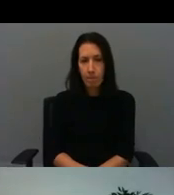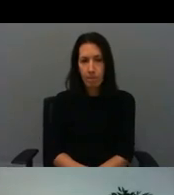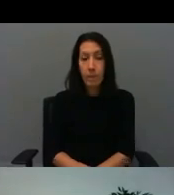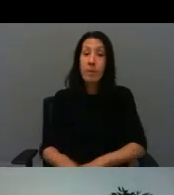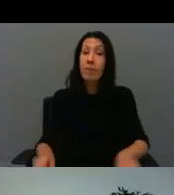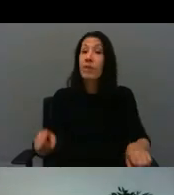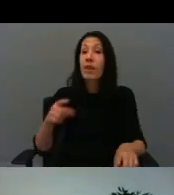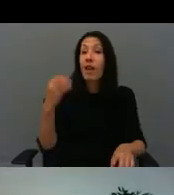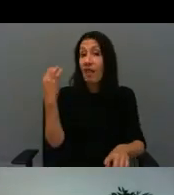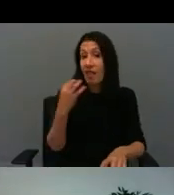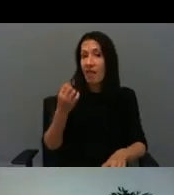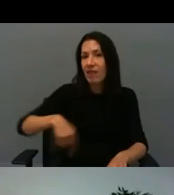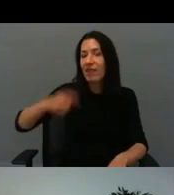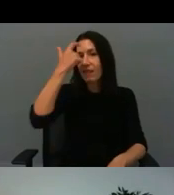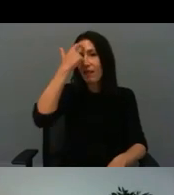ayuda.